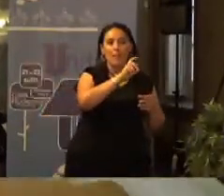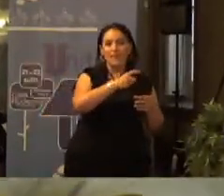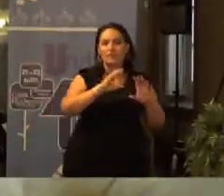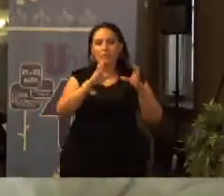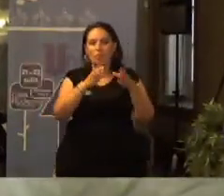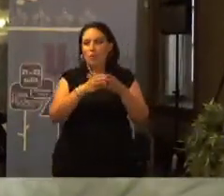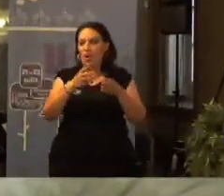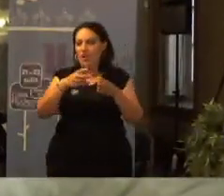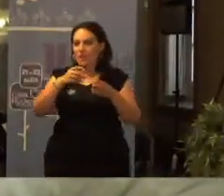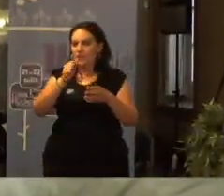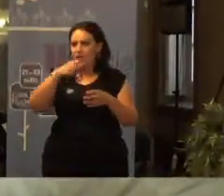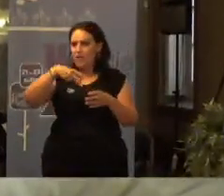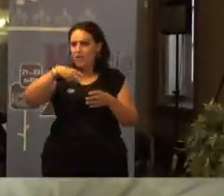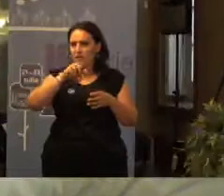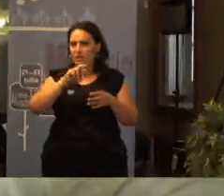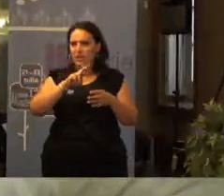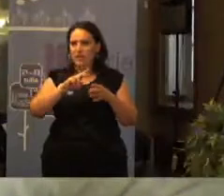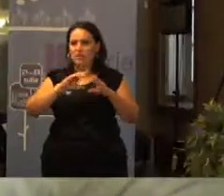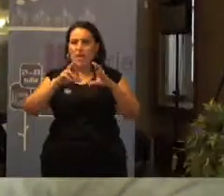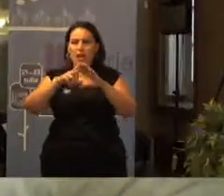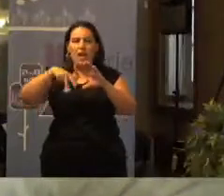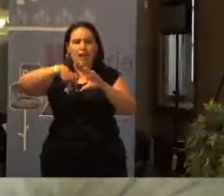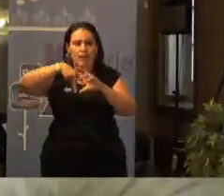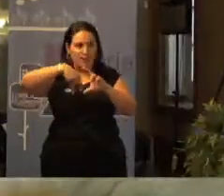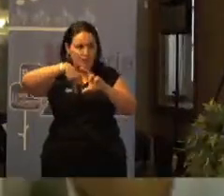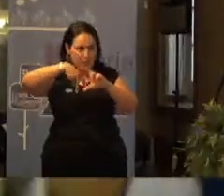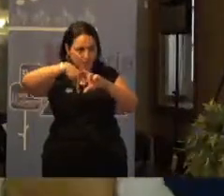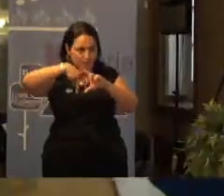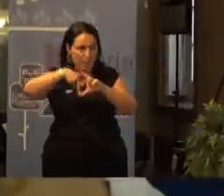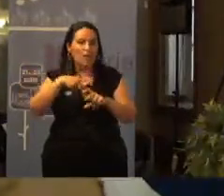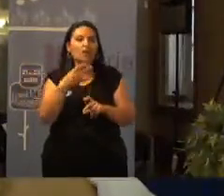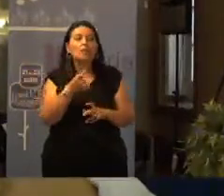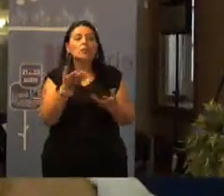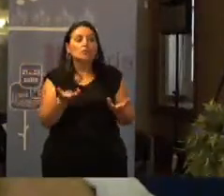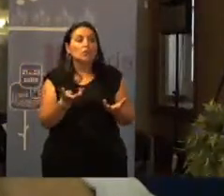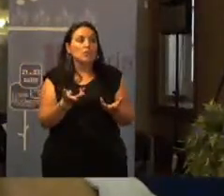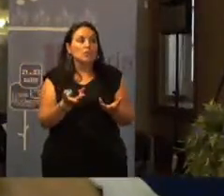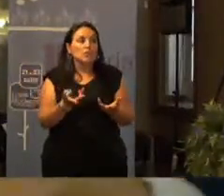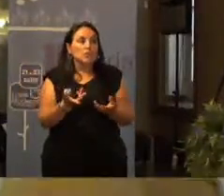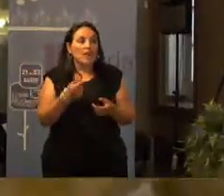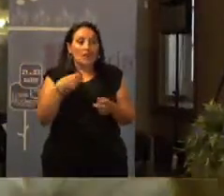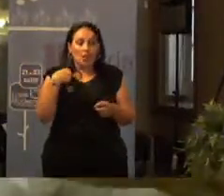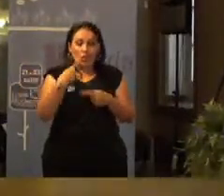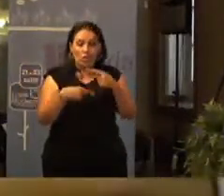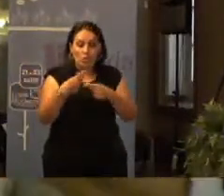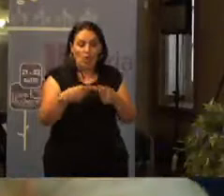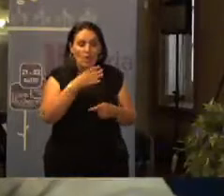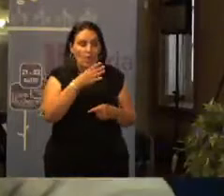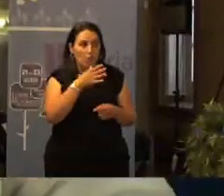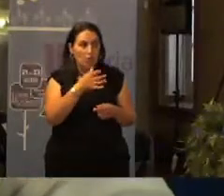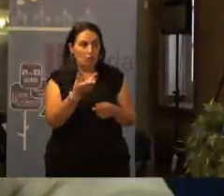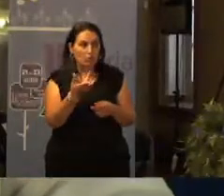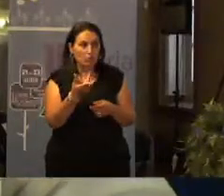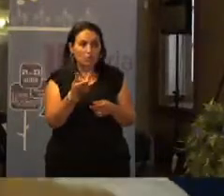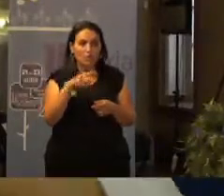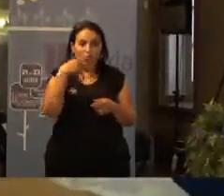segunda rompen. De acordo? Por lo tanto, aquelo era a consecuencia de que houbera todo un proceso que se invocara na Revolución